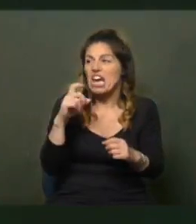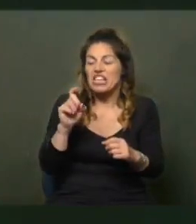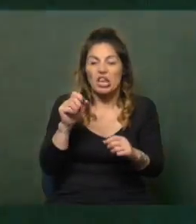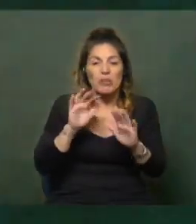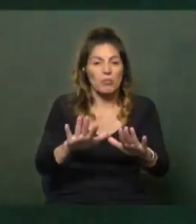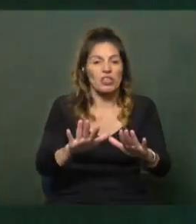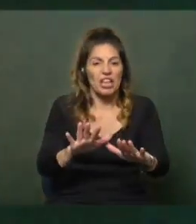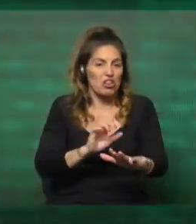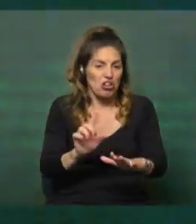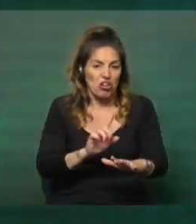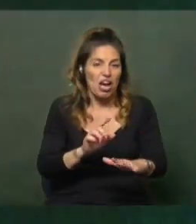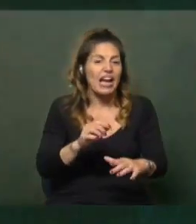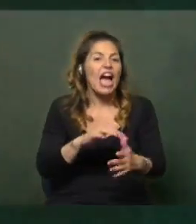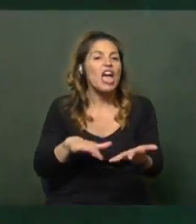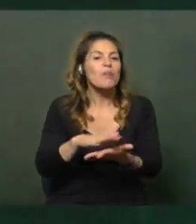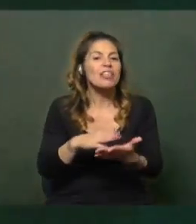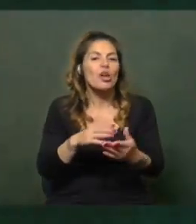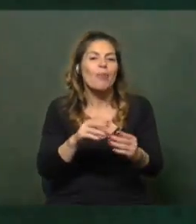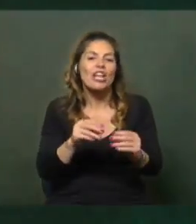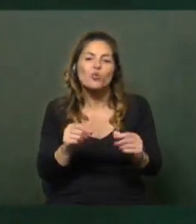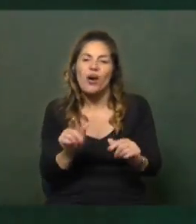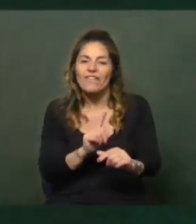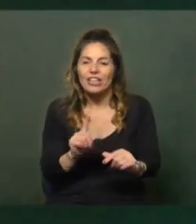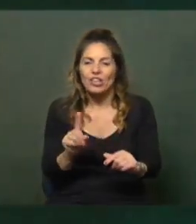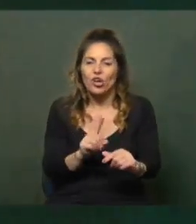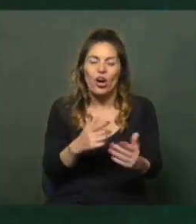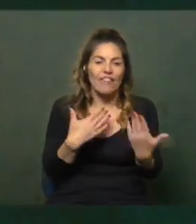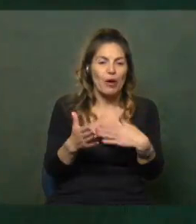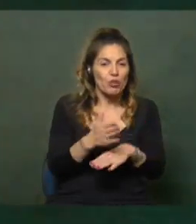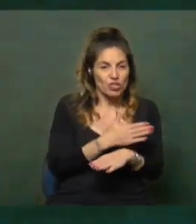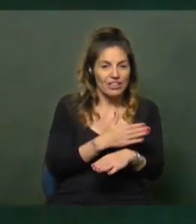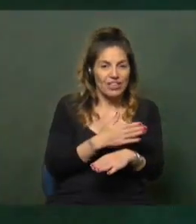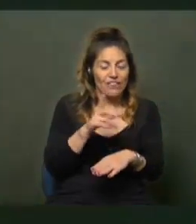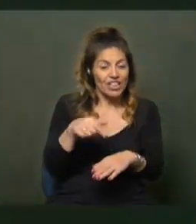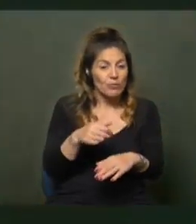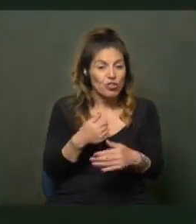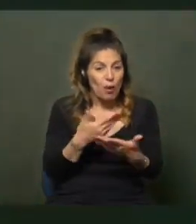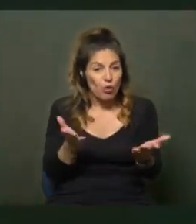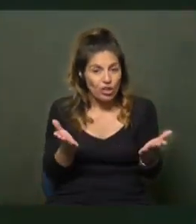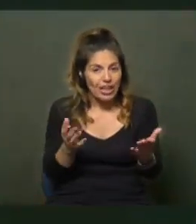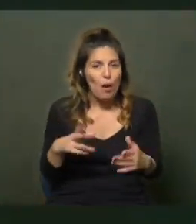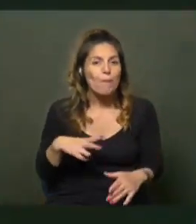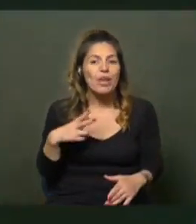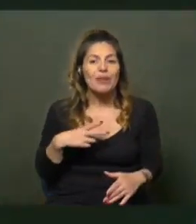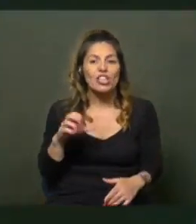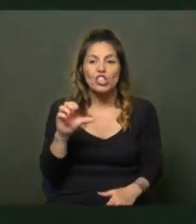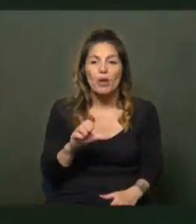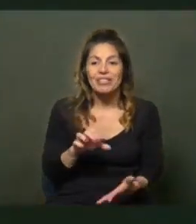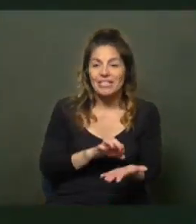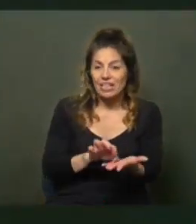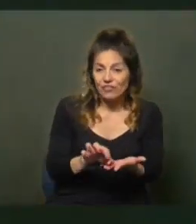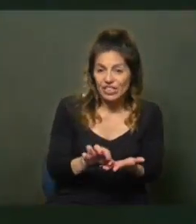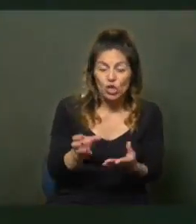espacio para la tibieza y yo habíamos hablado antes Bueno venimos a poner eh privatización de las empresas y los servicios